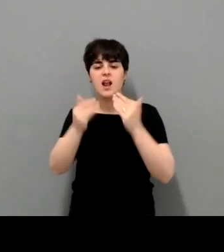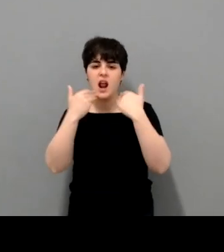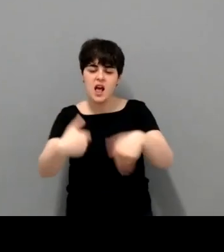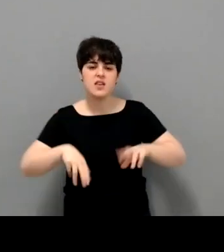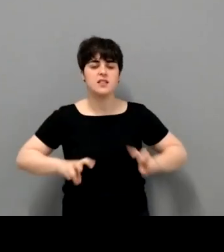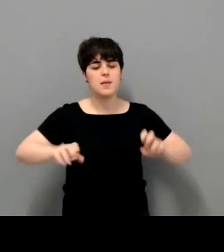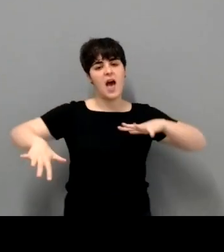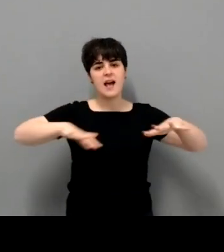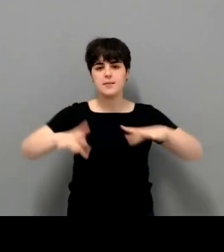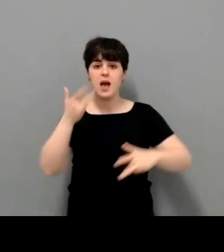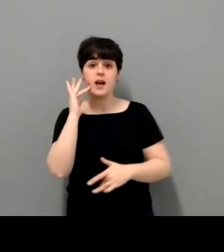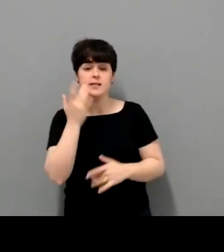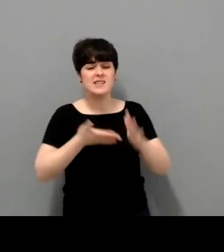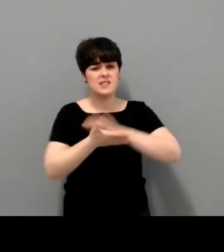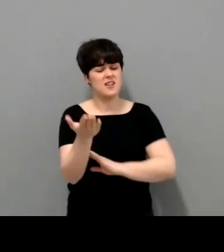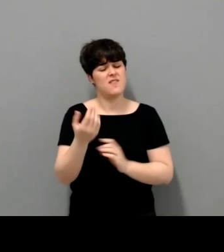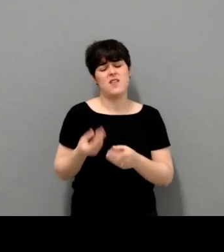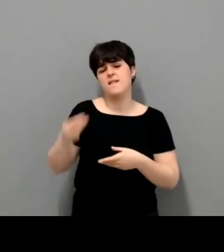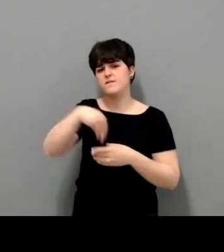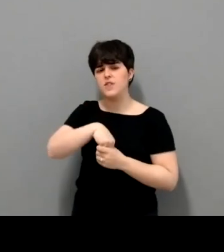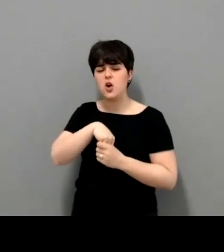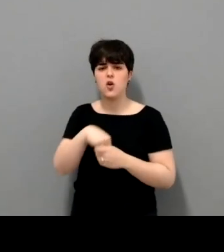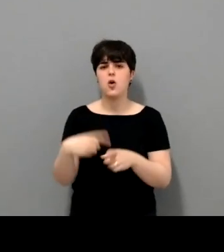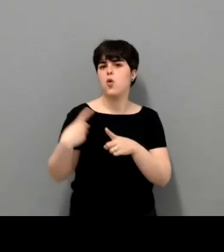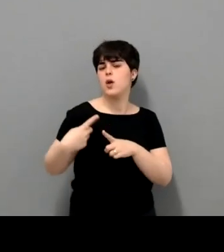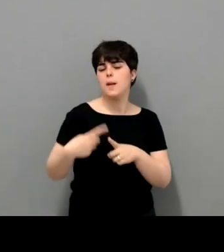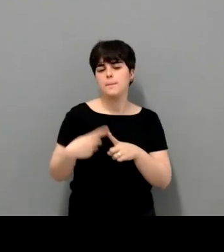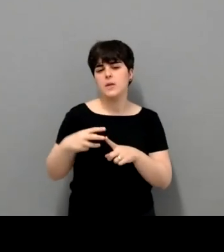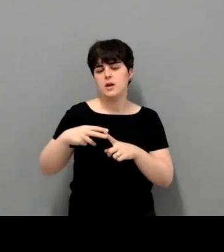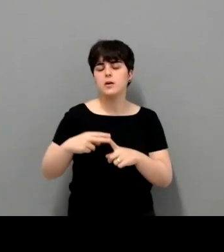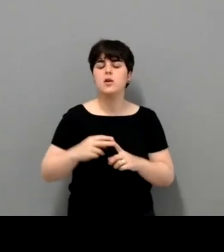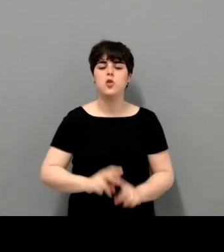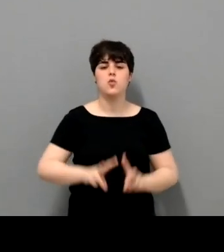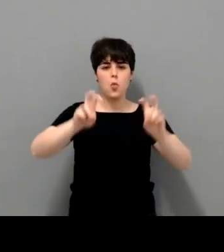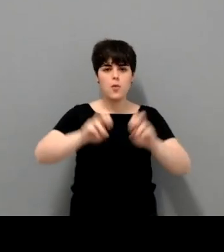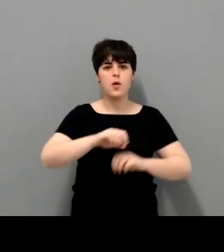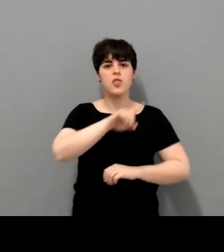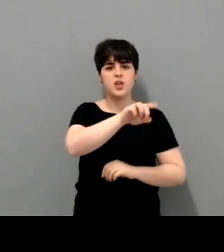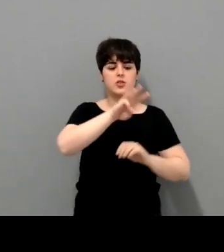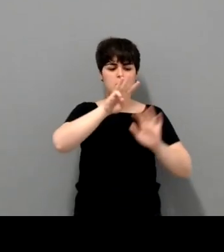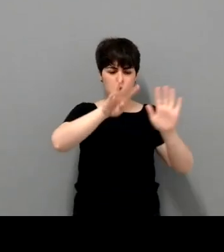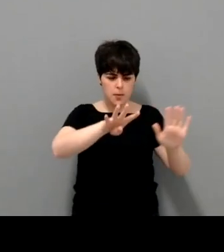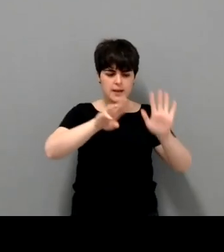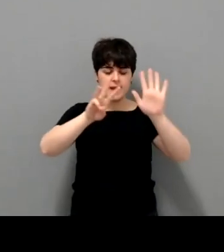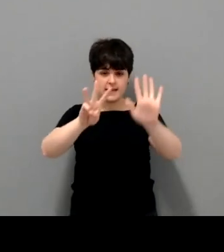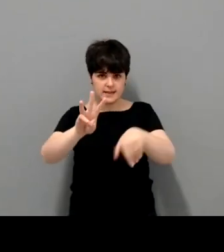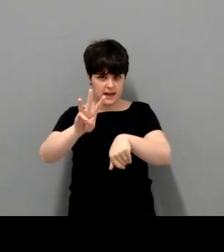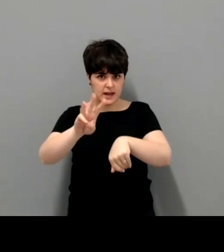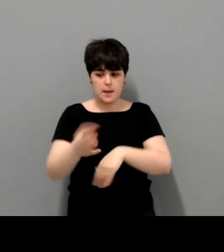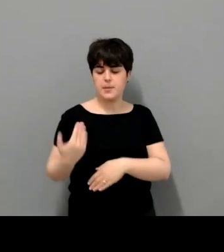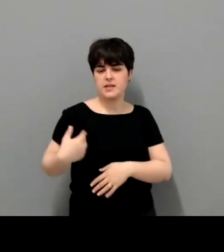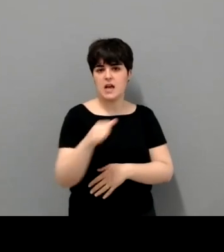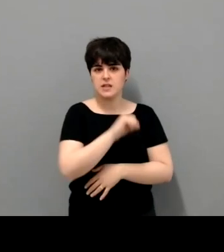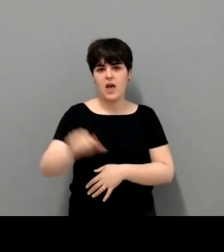activismo, Jesús, que nos permite contar con un nuevo elemento, el Real Decreto 193 de la semana pasada, del año